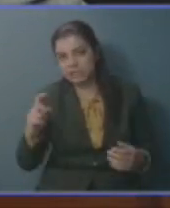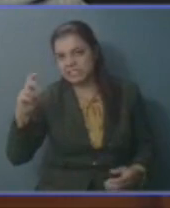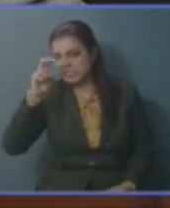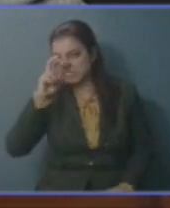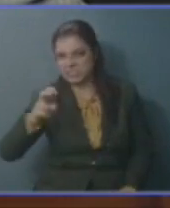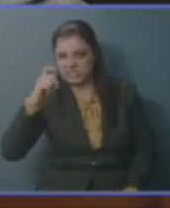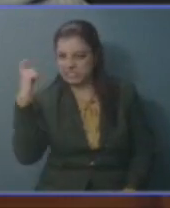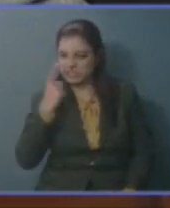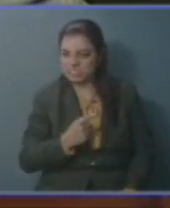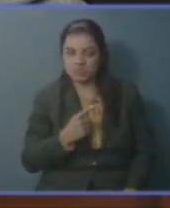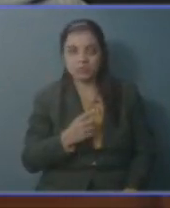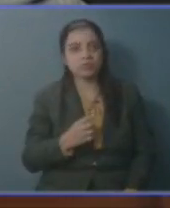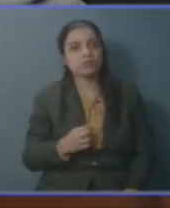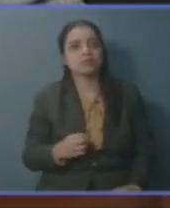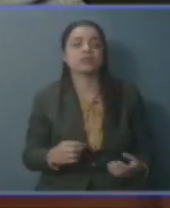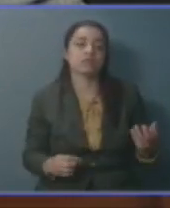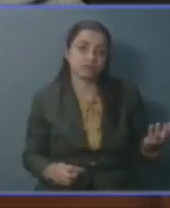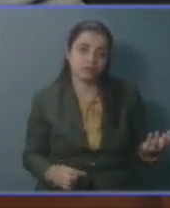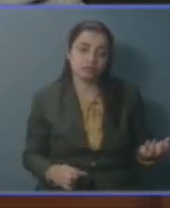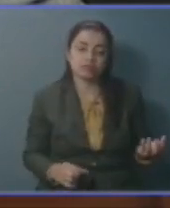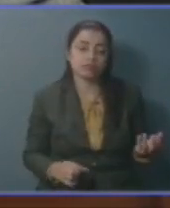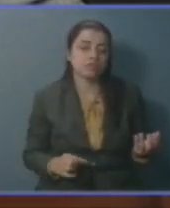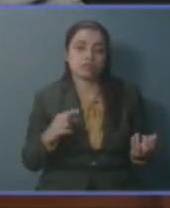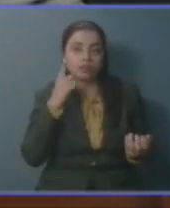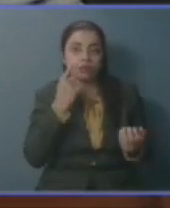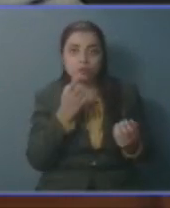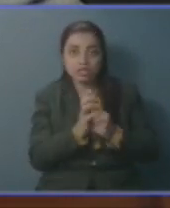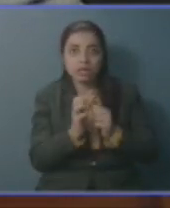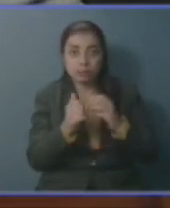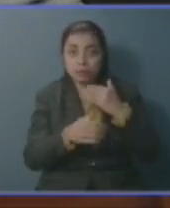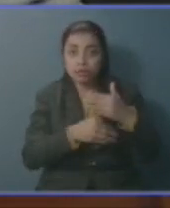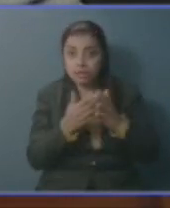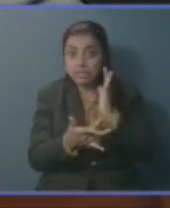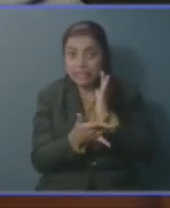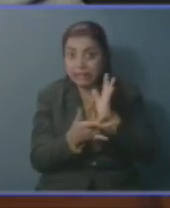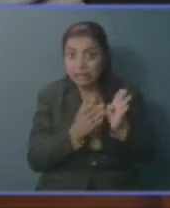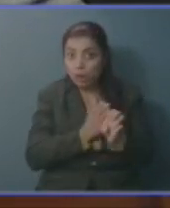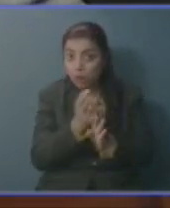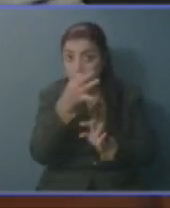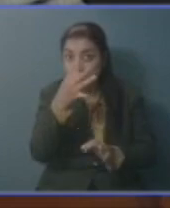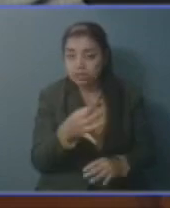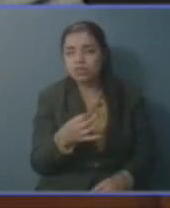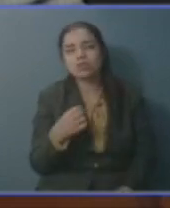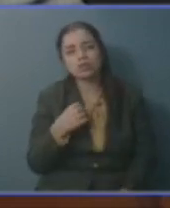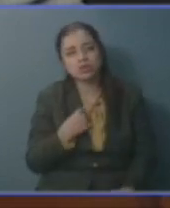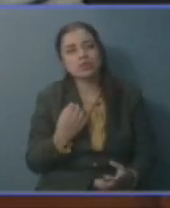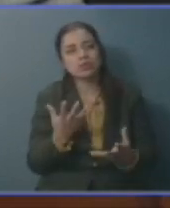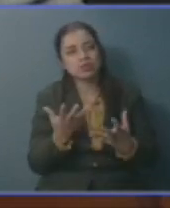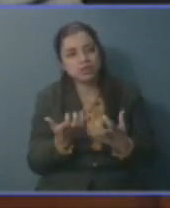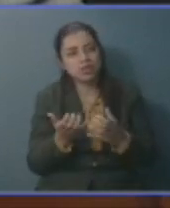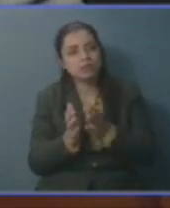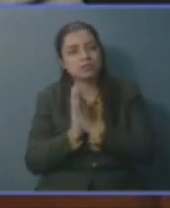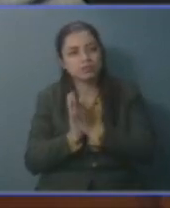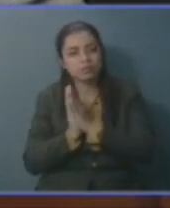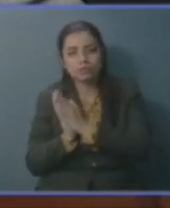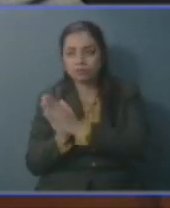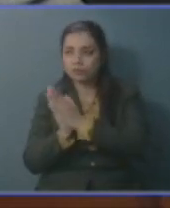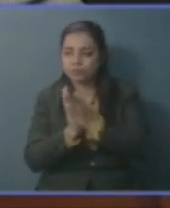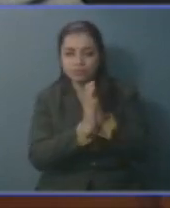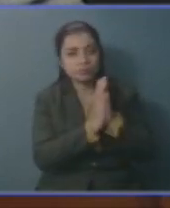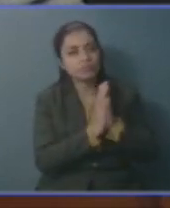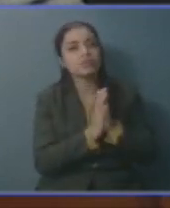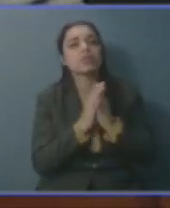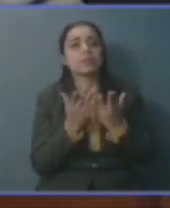autoritarias y no se buscan las medidas técnicas. Yo quisiera hacer un llamado para que